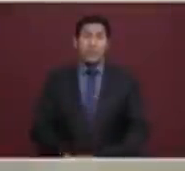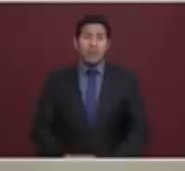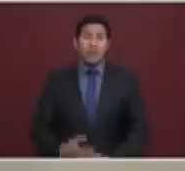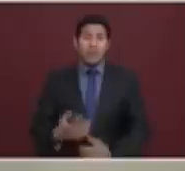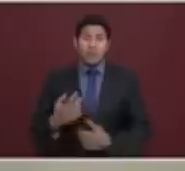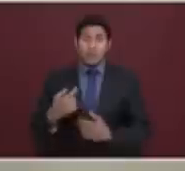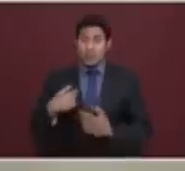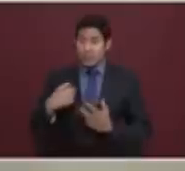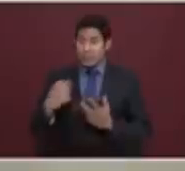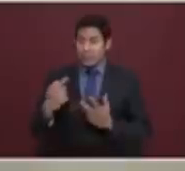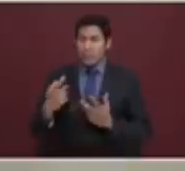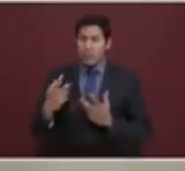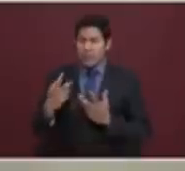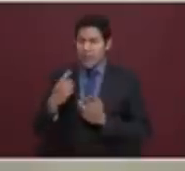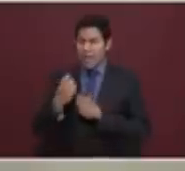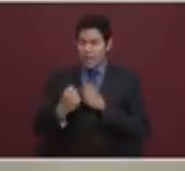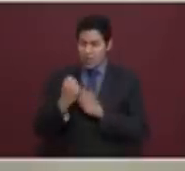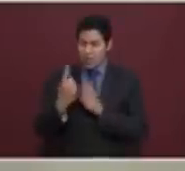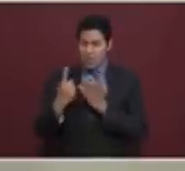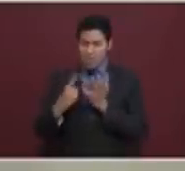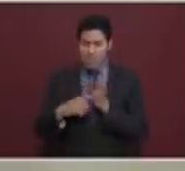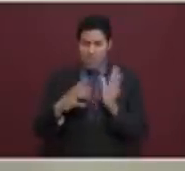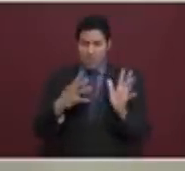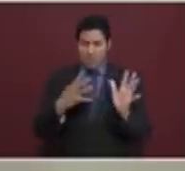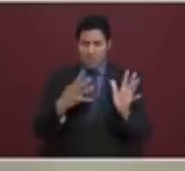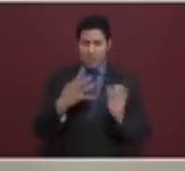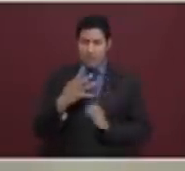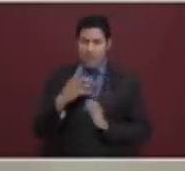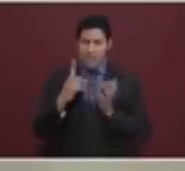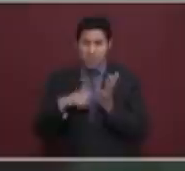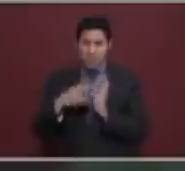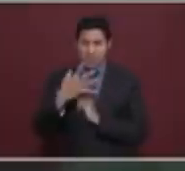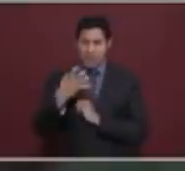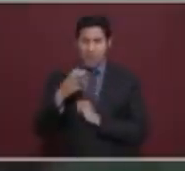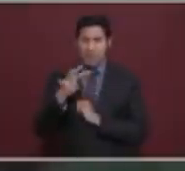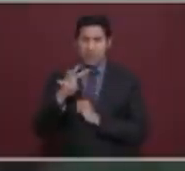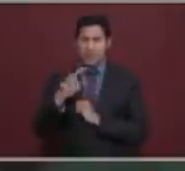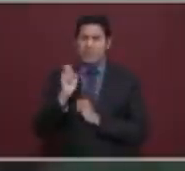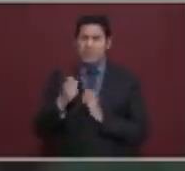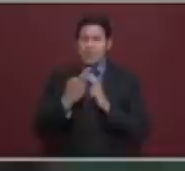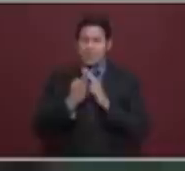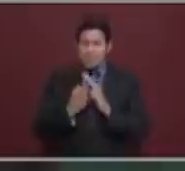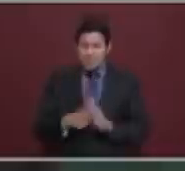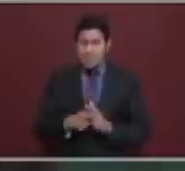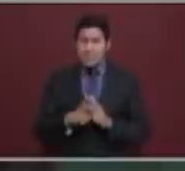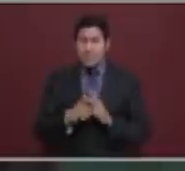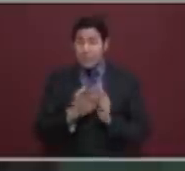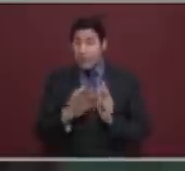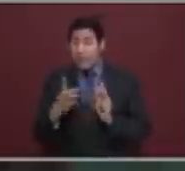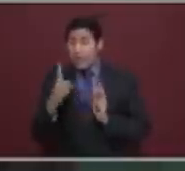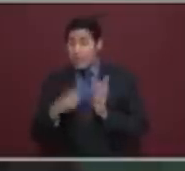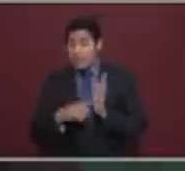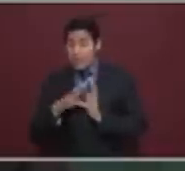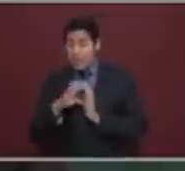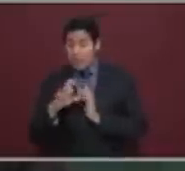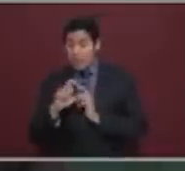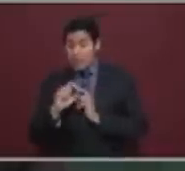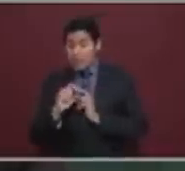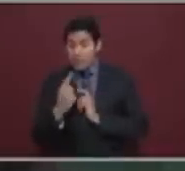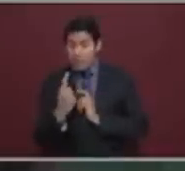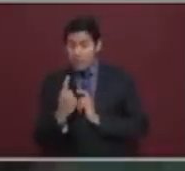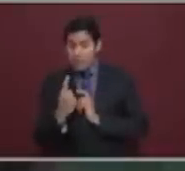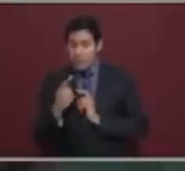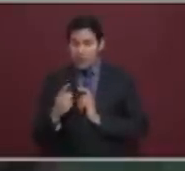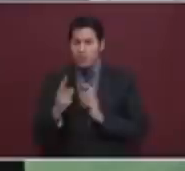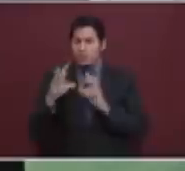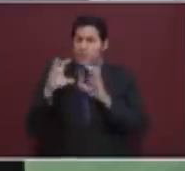1519 es el inicio 1521 es la toma